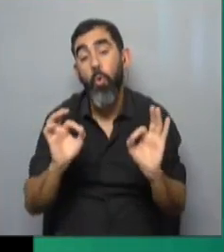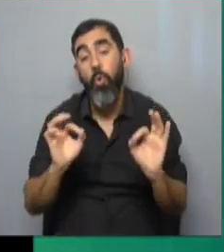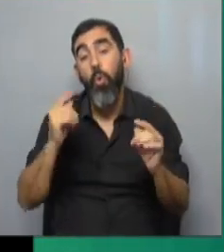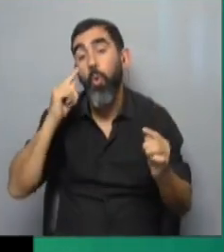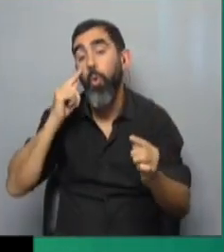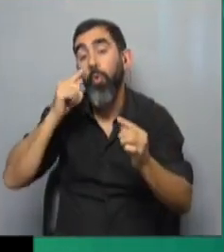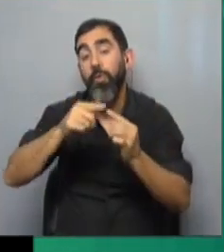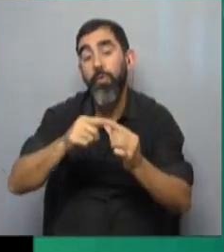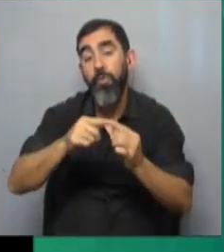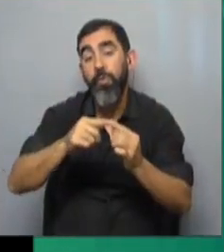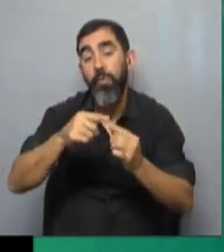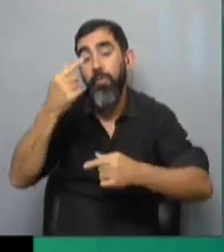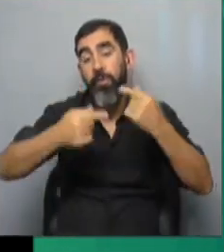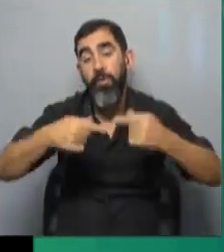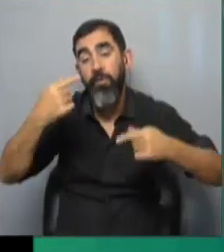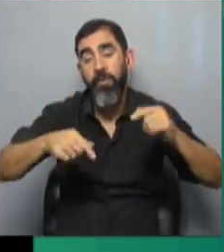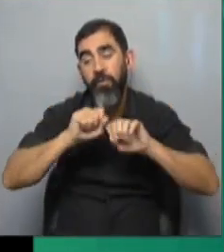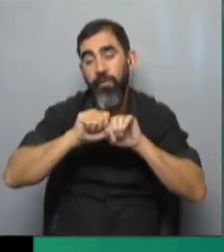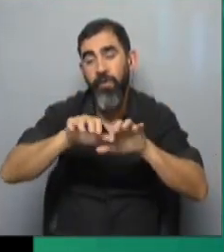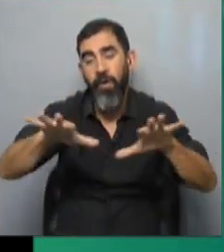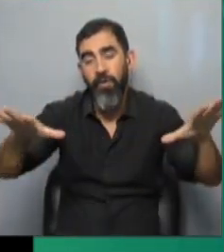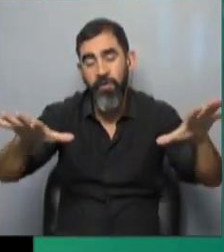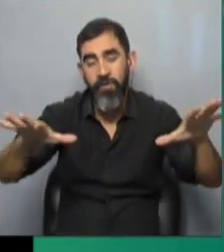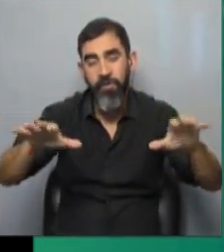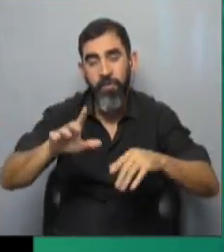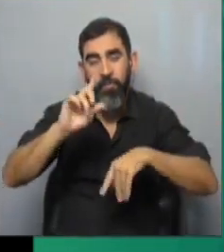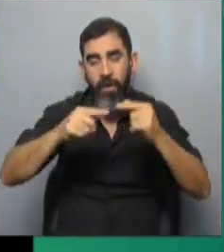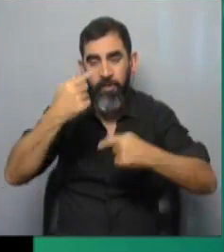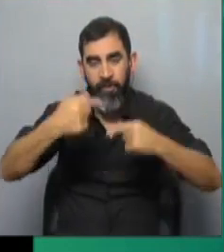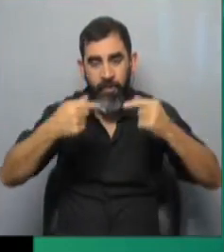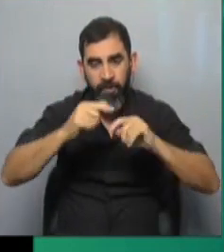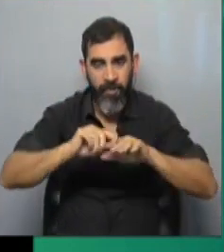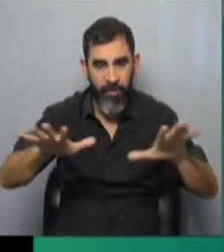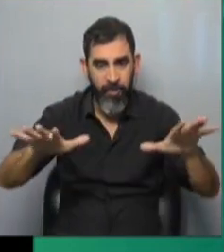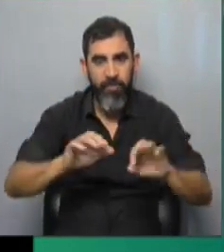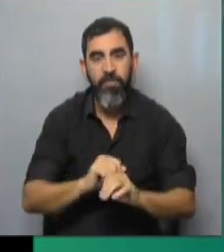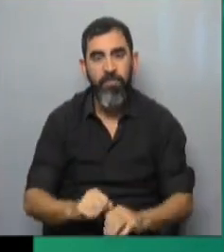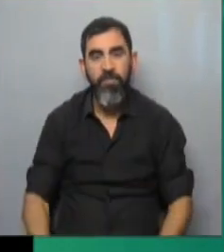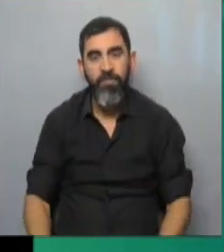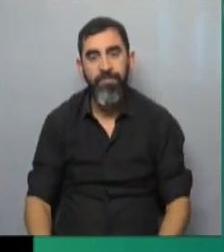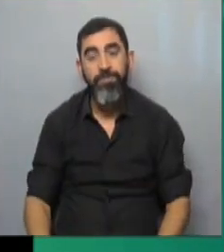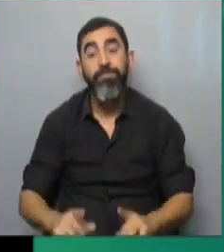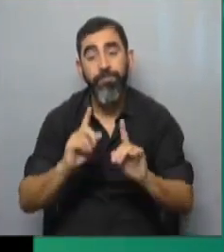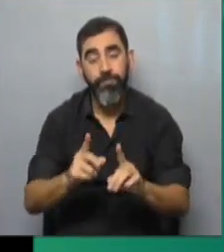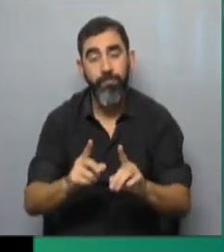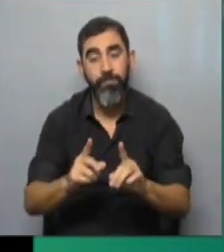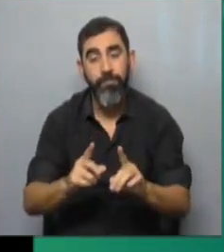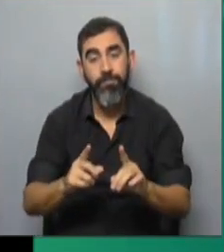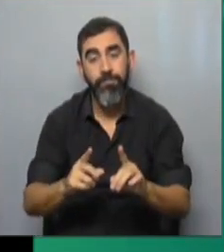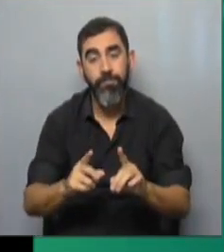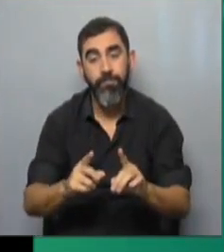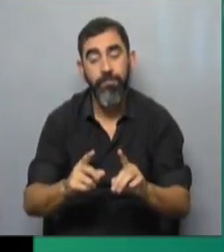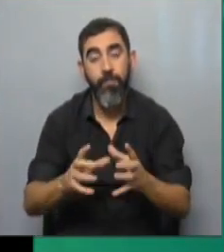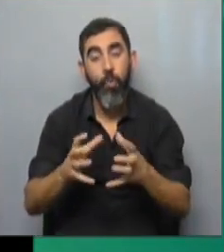apuesta por un lado a una diversificación mayor, a una mayor diversidad y a una presencia